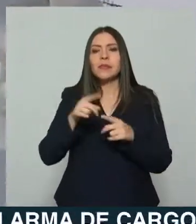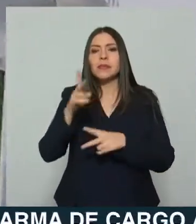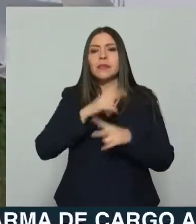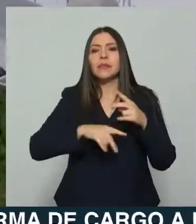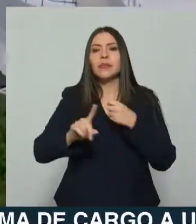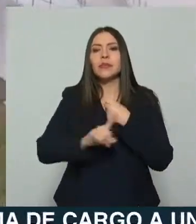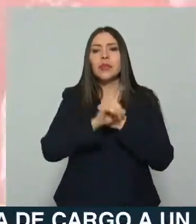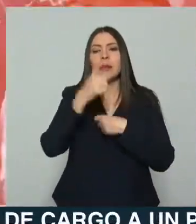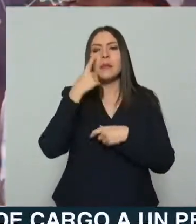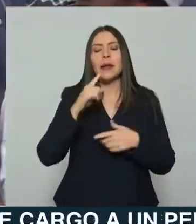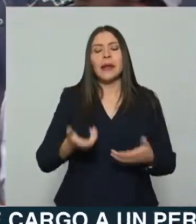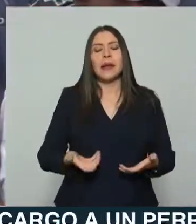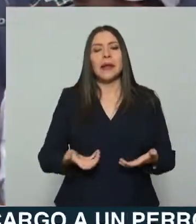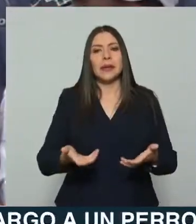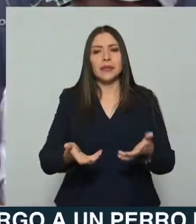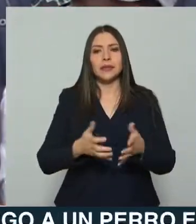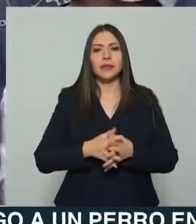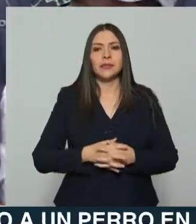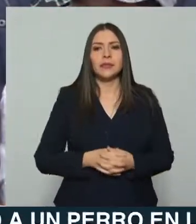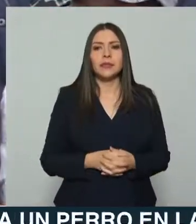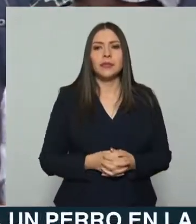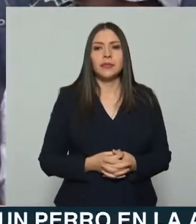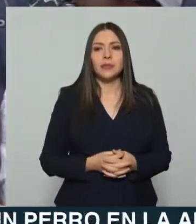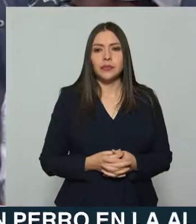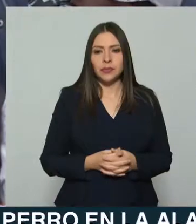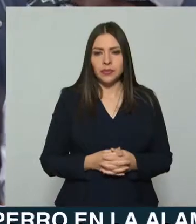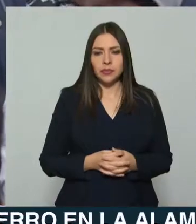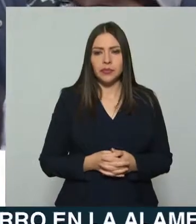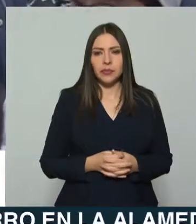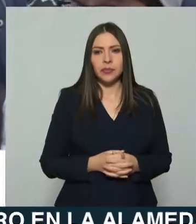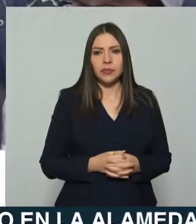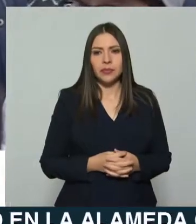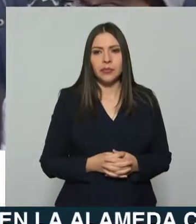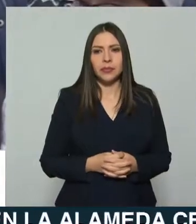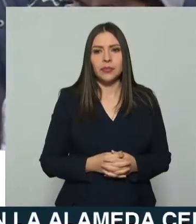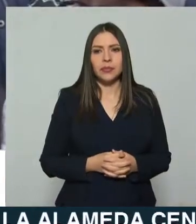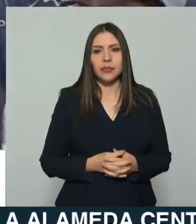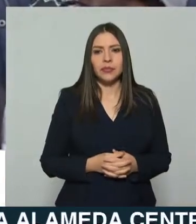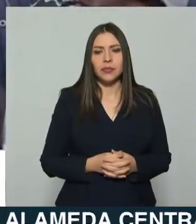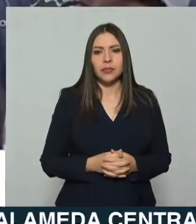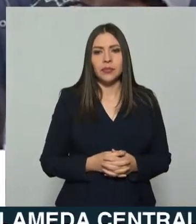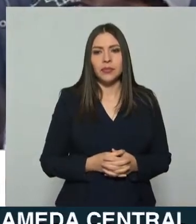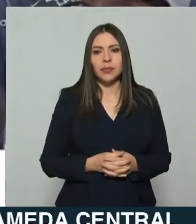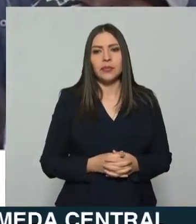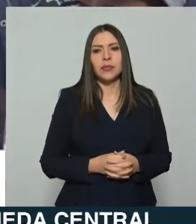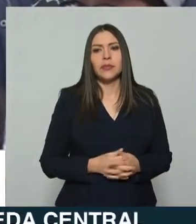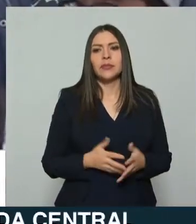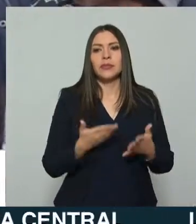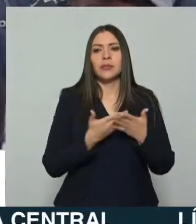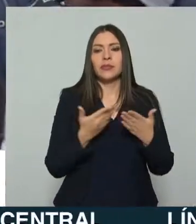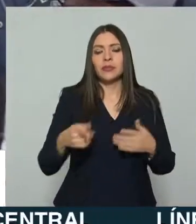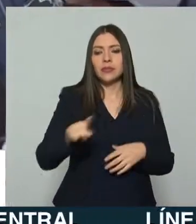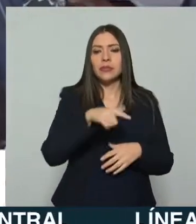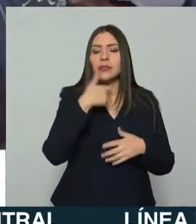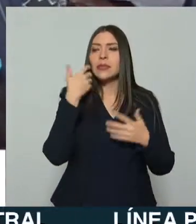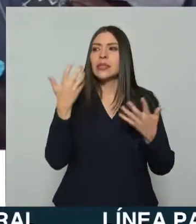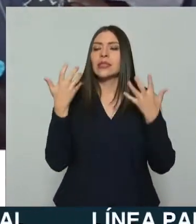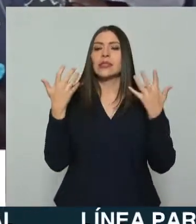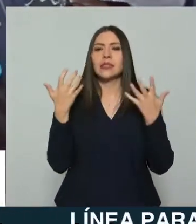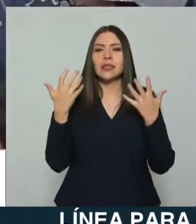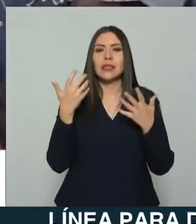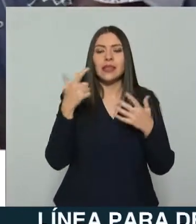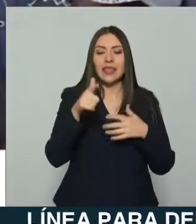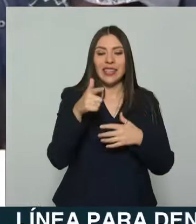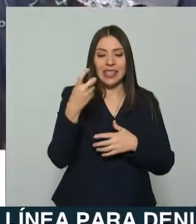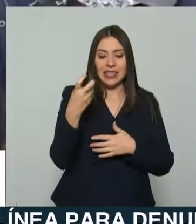público. Y nuestro proyecto lo que busca es disminuir desigualdades, porque no puede